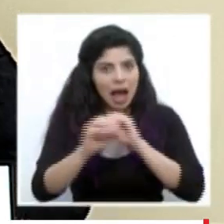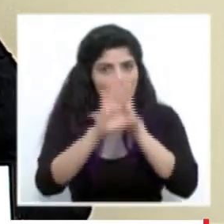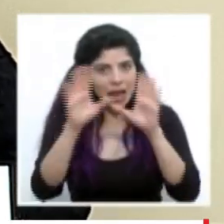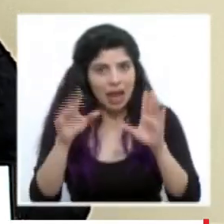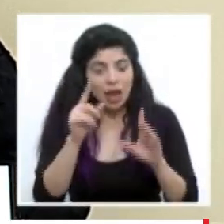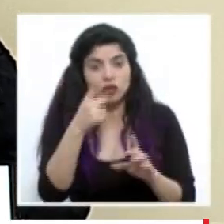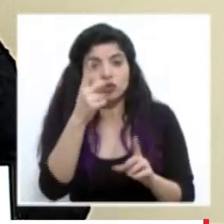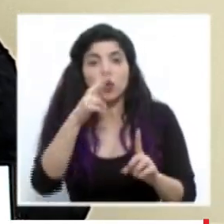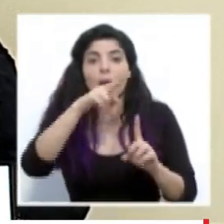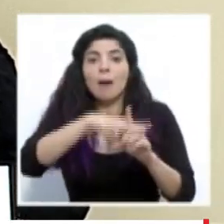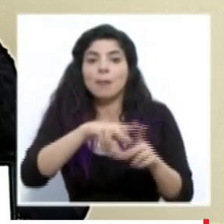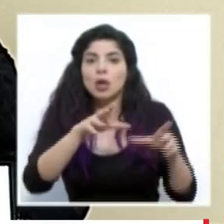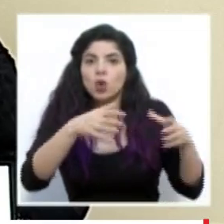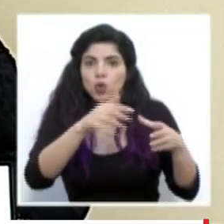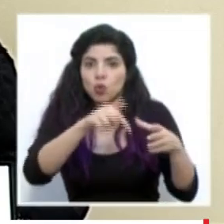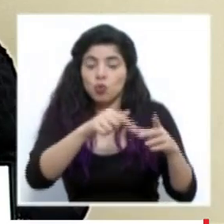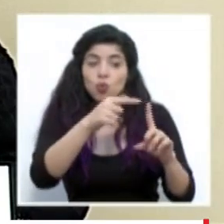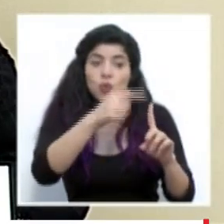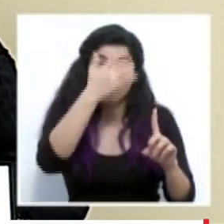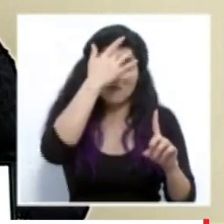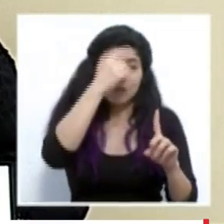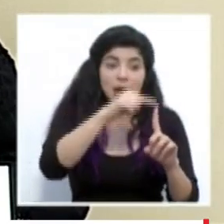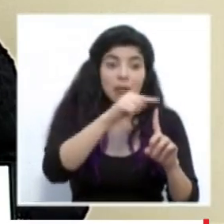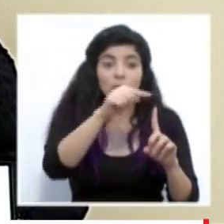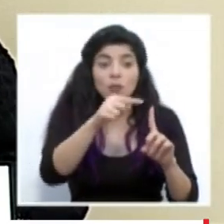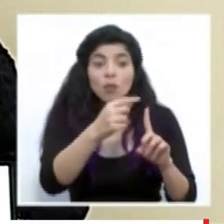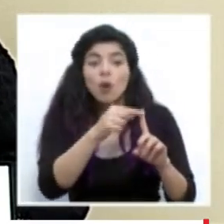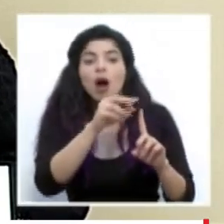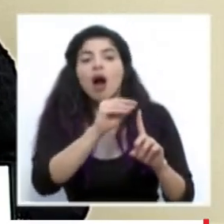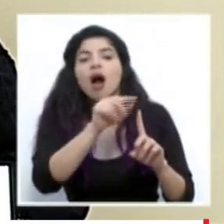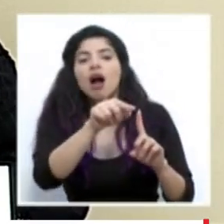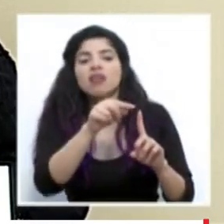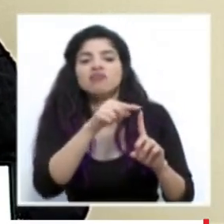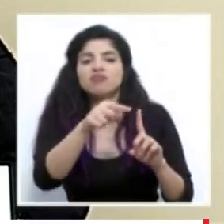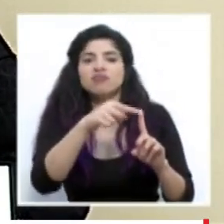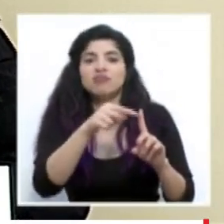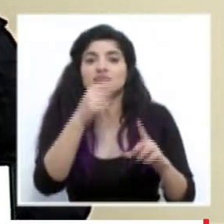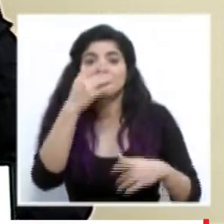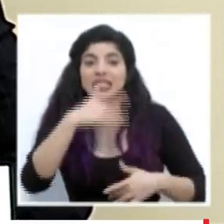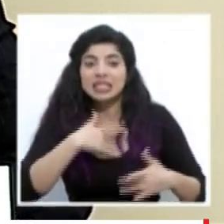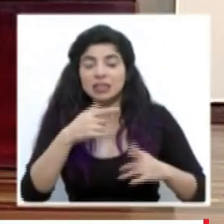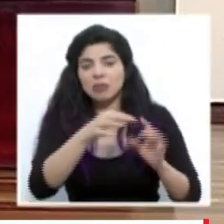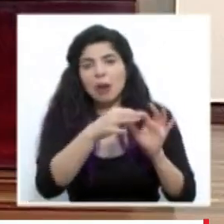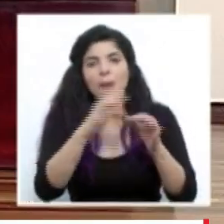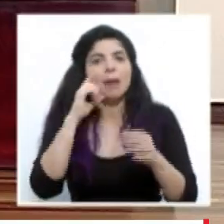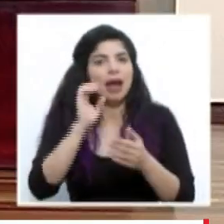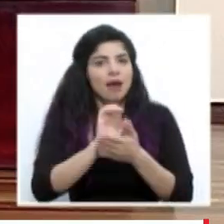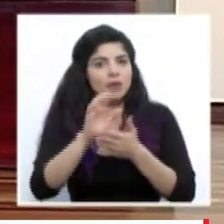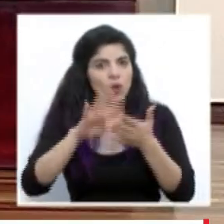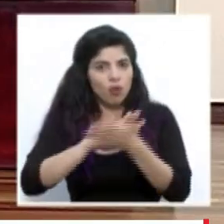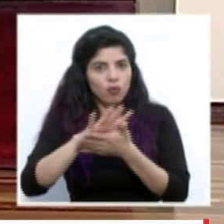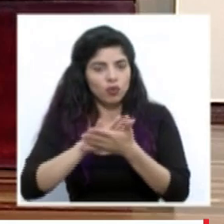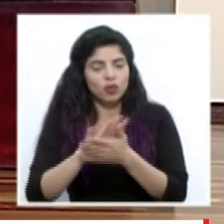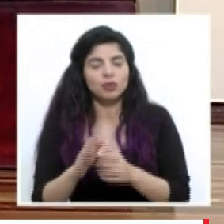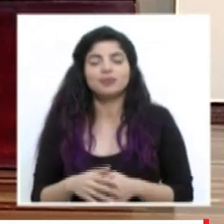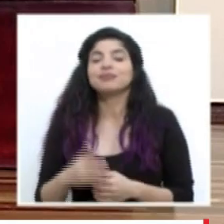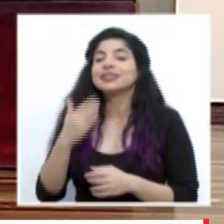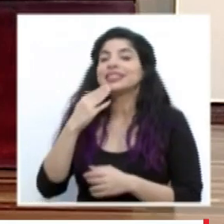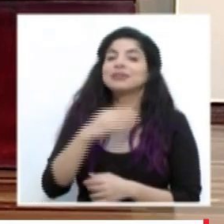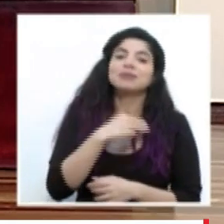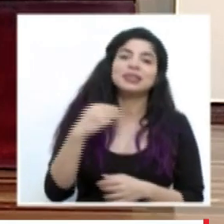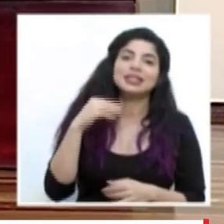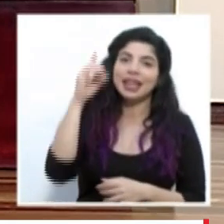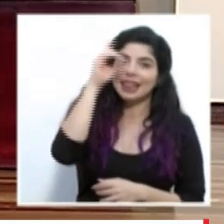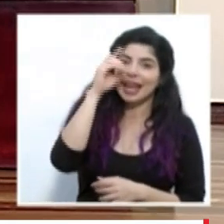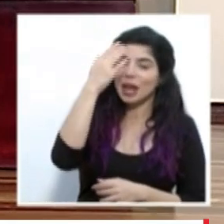quede lo más, para toda la población, ¿verdad?, que no haya confusiones con respecto a esta medida. Muchas gracias, ministro Daniel